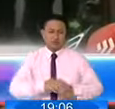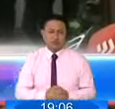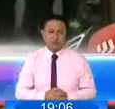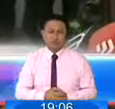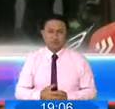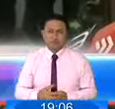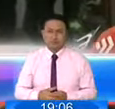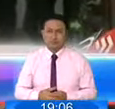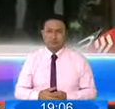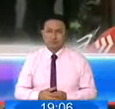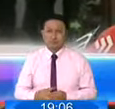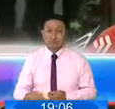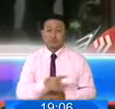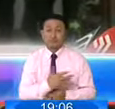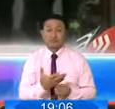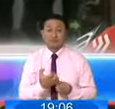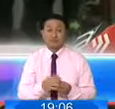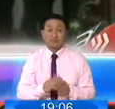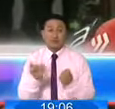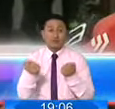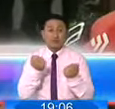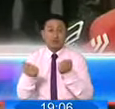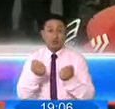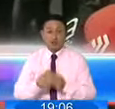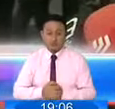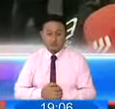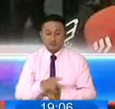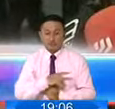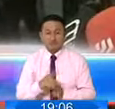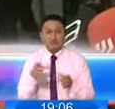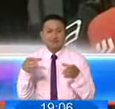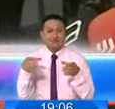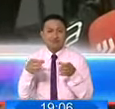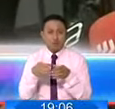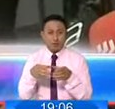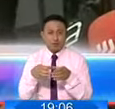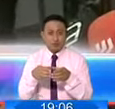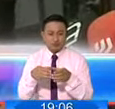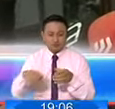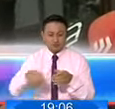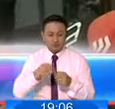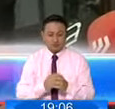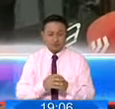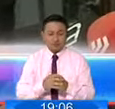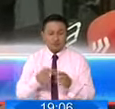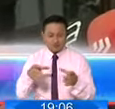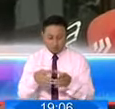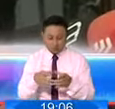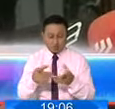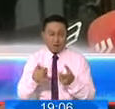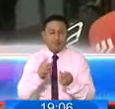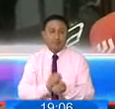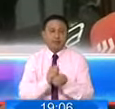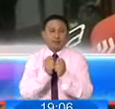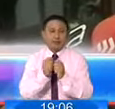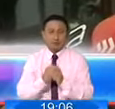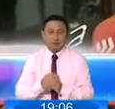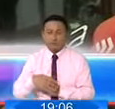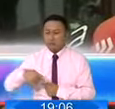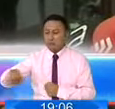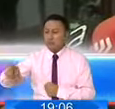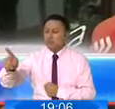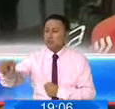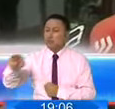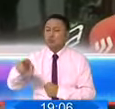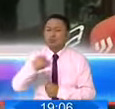pretender controlar con una comisión denominada de transición, puesta a dedo, el pretender